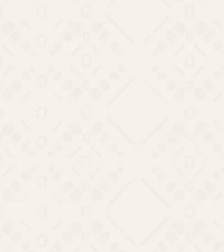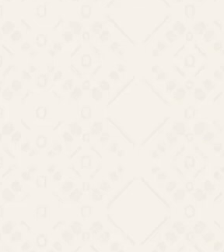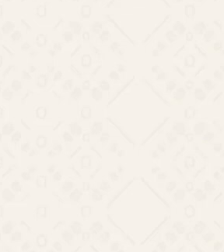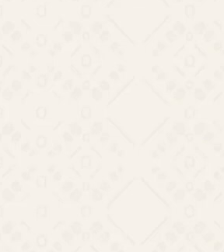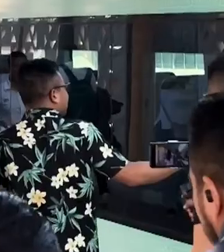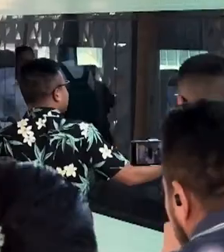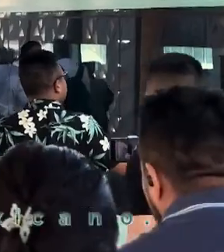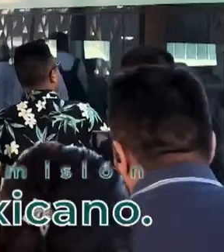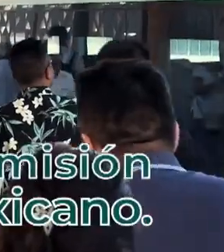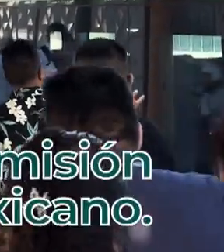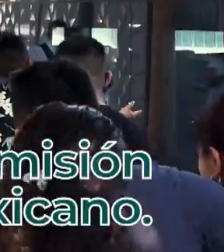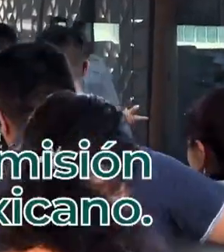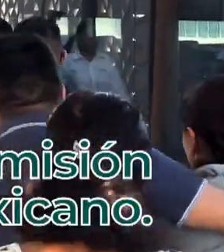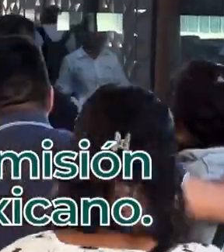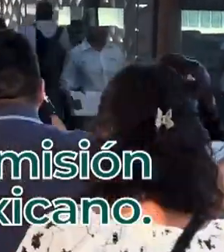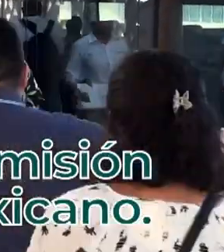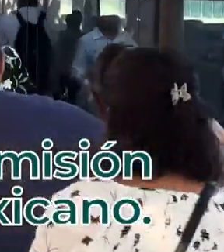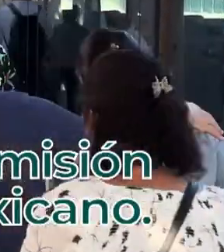www.entradastrenmaya.com.mx/reserva.